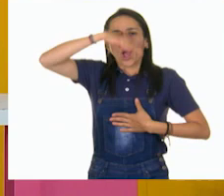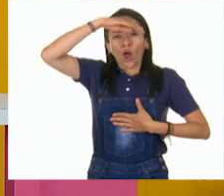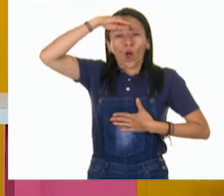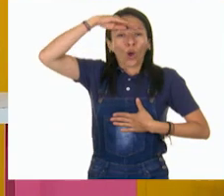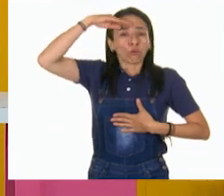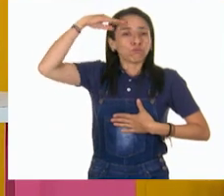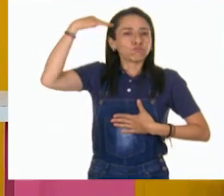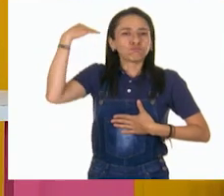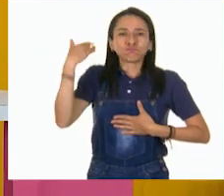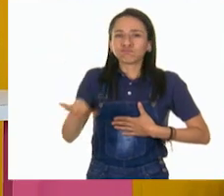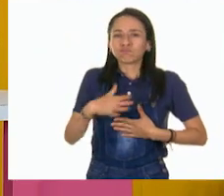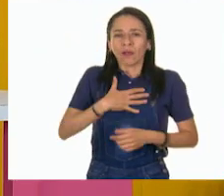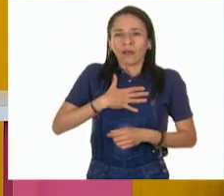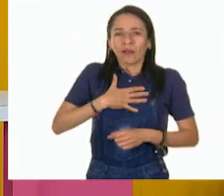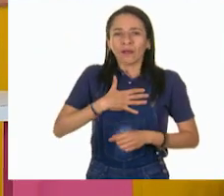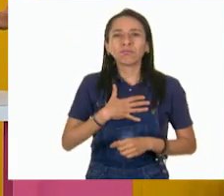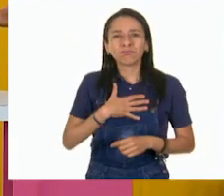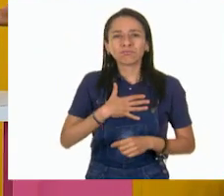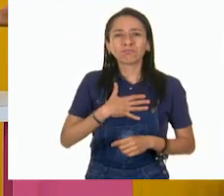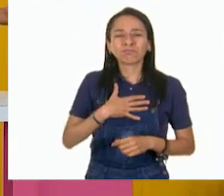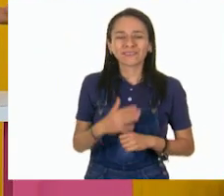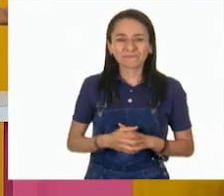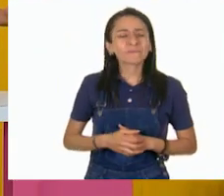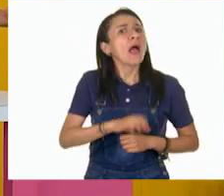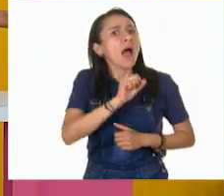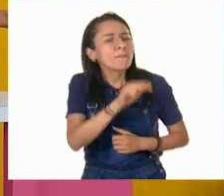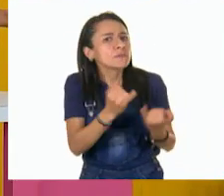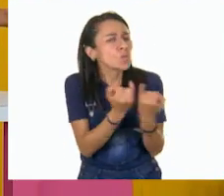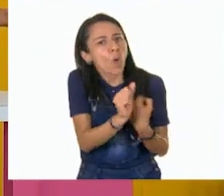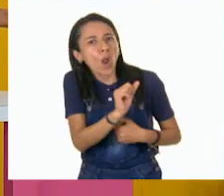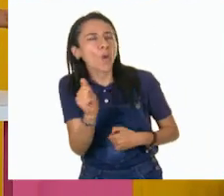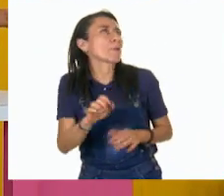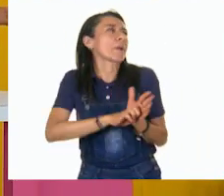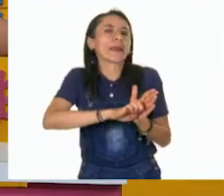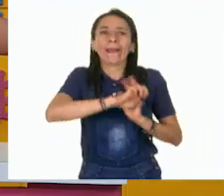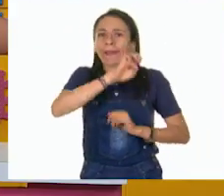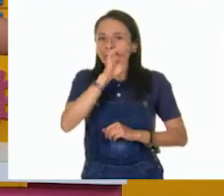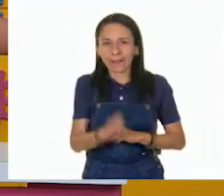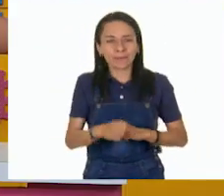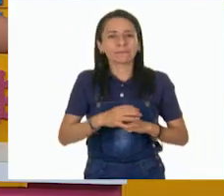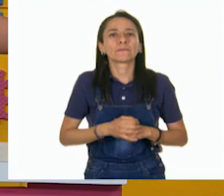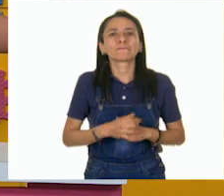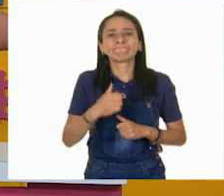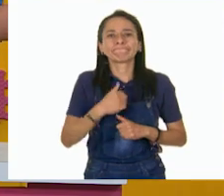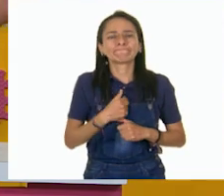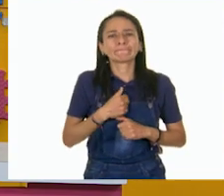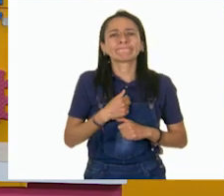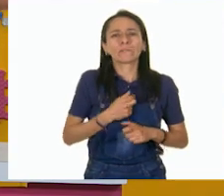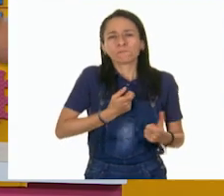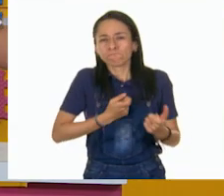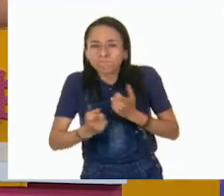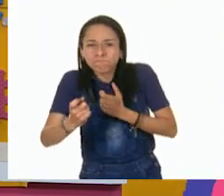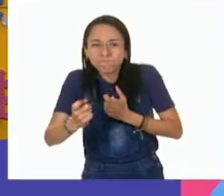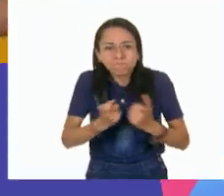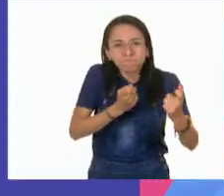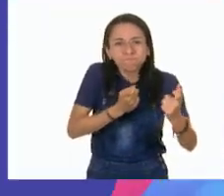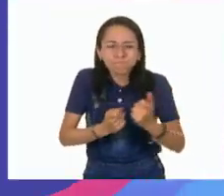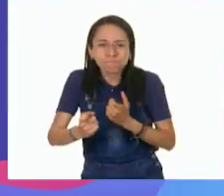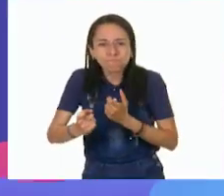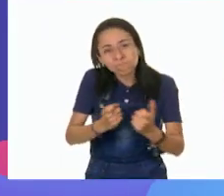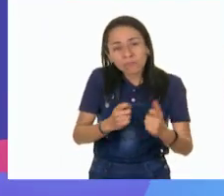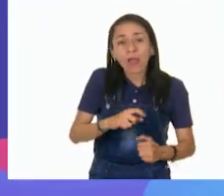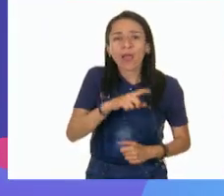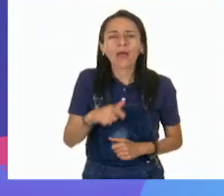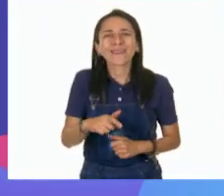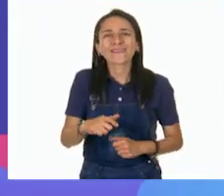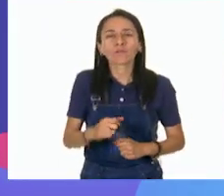fiu. Así que, cuando estamos... También, por ejemplo, si voy patinando, voy patinando y de repente pierdo el equilibrio. ¡Ay! Y alguien me agarra